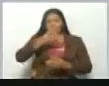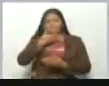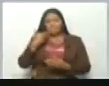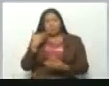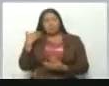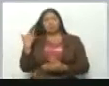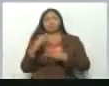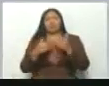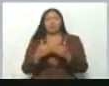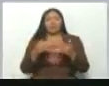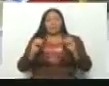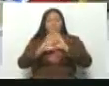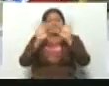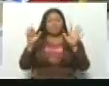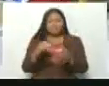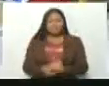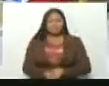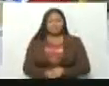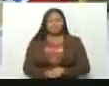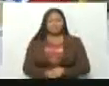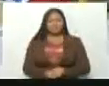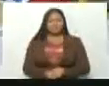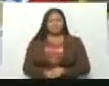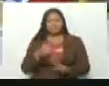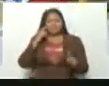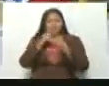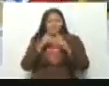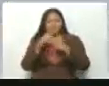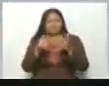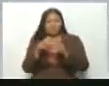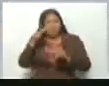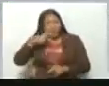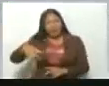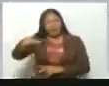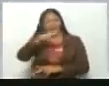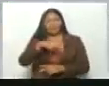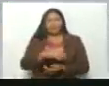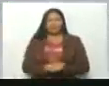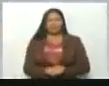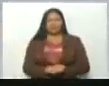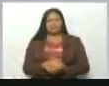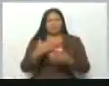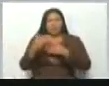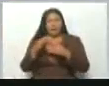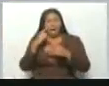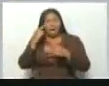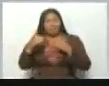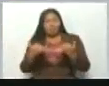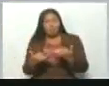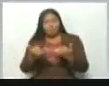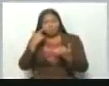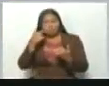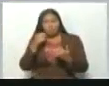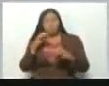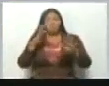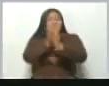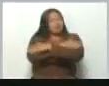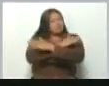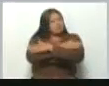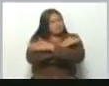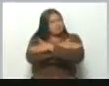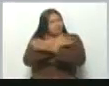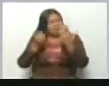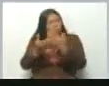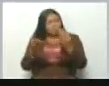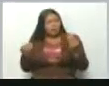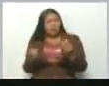podíamos empezar el día. Una vía alterna al aire. Una vía alterna al aire. Ese es el juego de palabras. Y bueno, de verdad, felicitar a